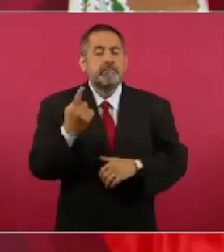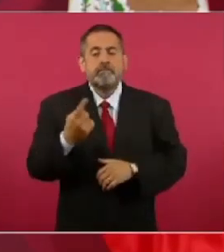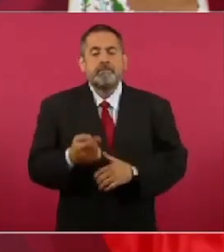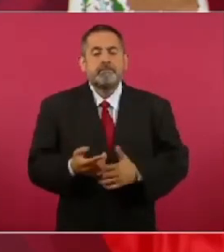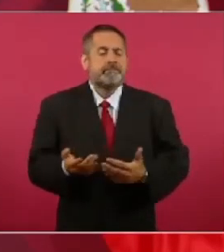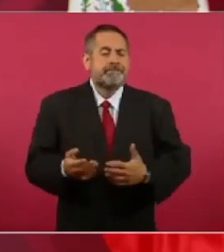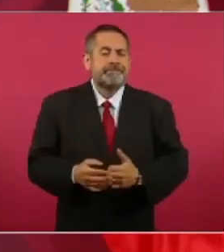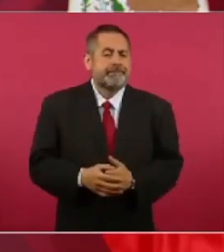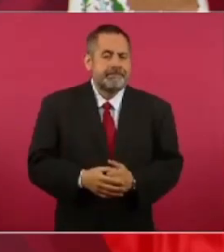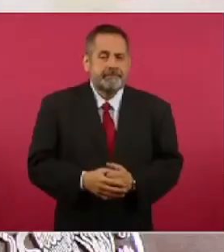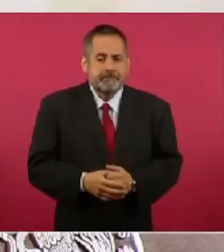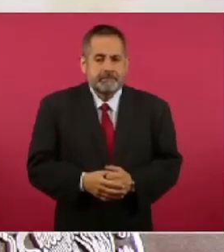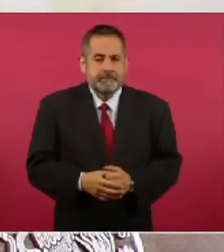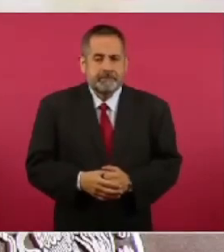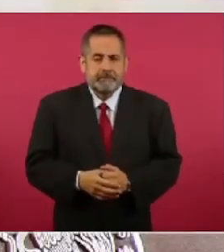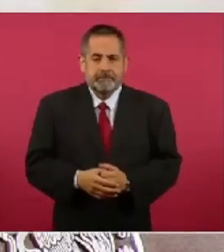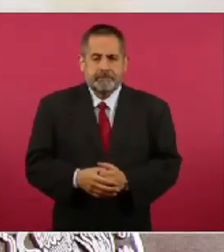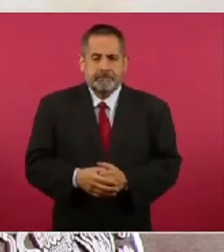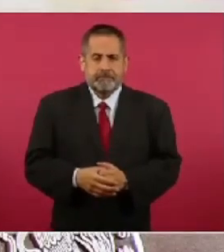porque